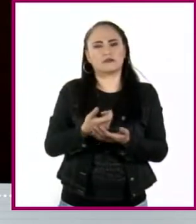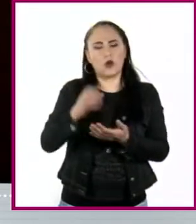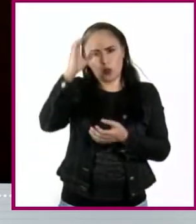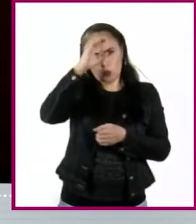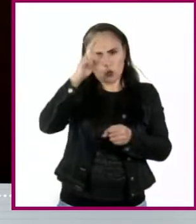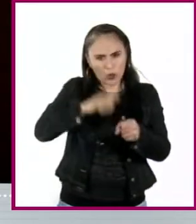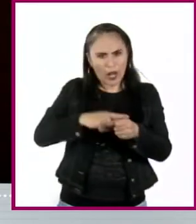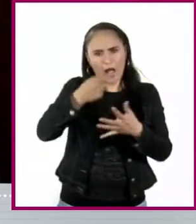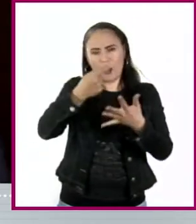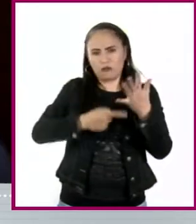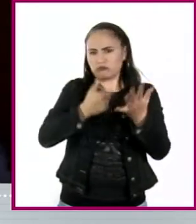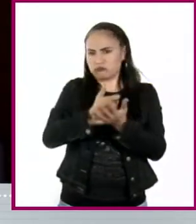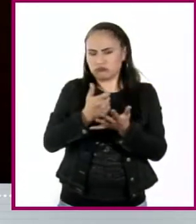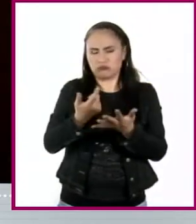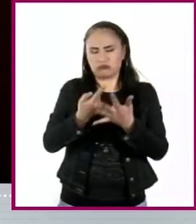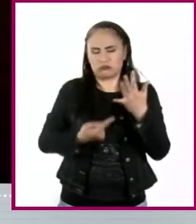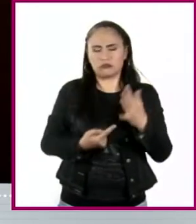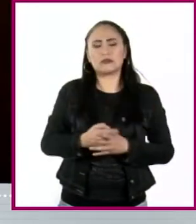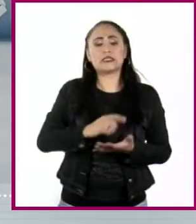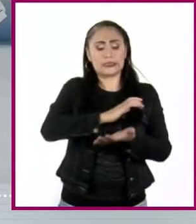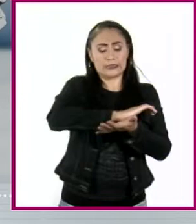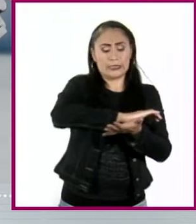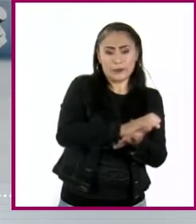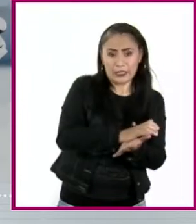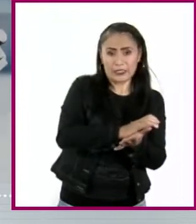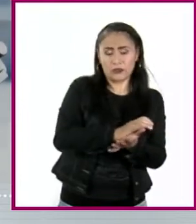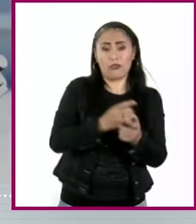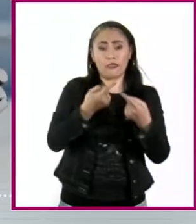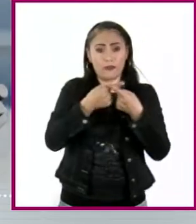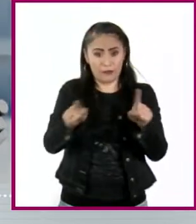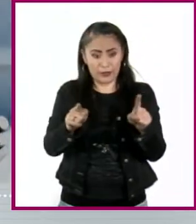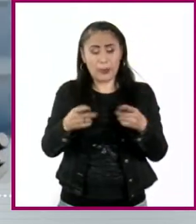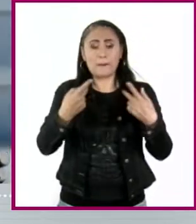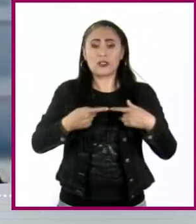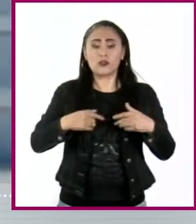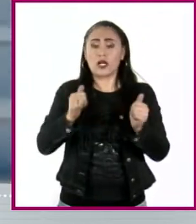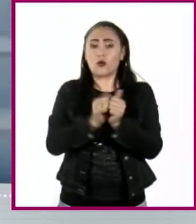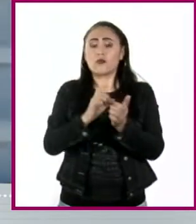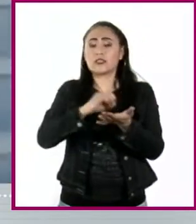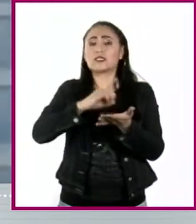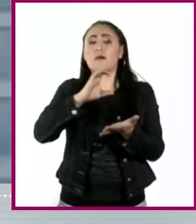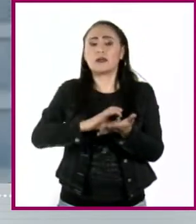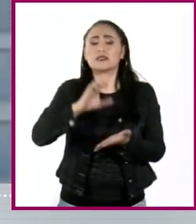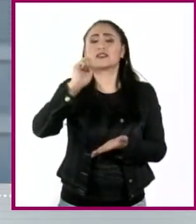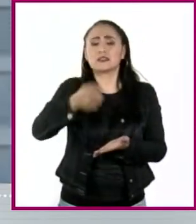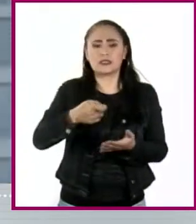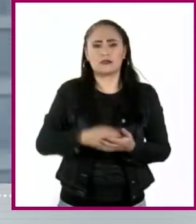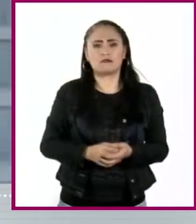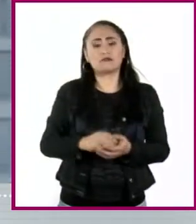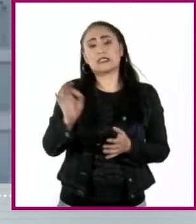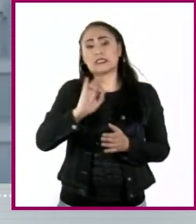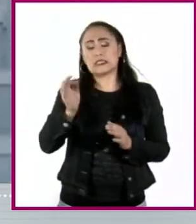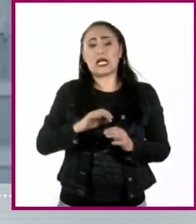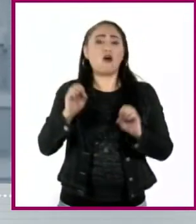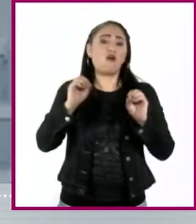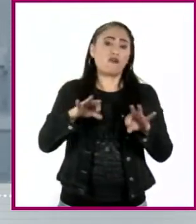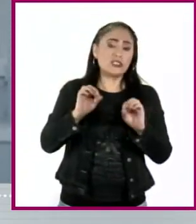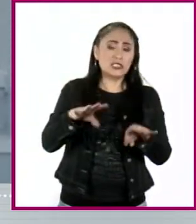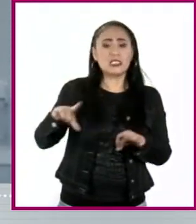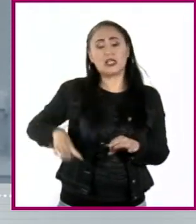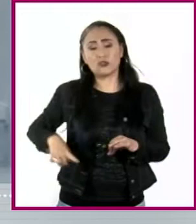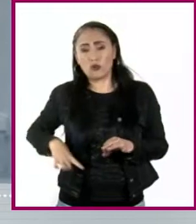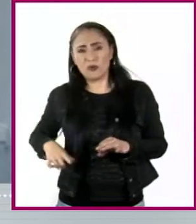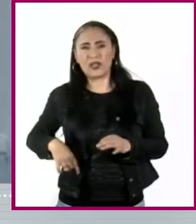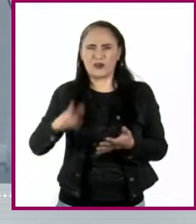culturales, la discriminación es algo totalmente diferente. Siendo una persona con discapacidad, los espacios públicos no tienen los ajustes,